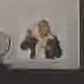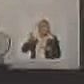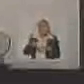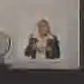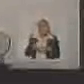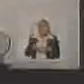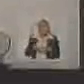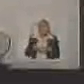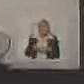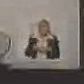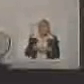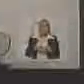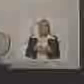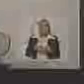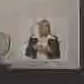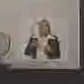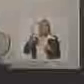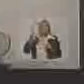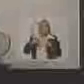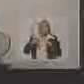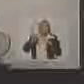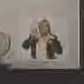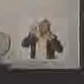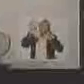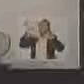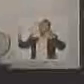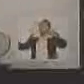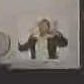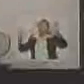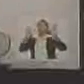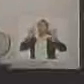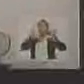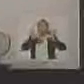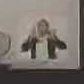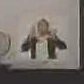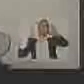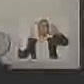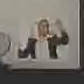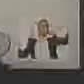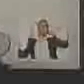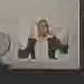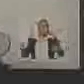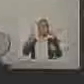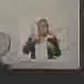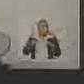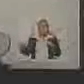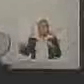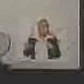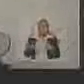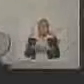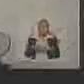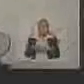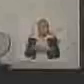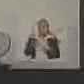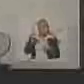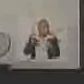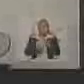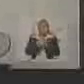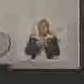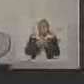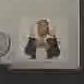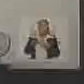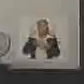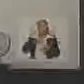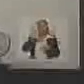zona oriente y poniente de la demarcación han causado muchos estragos. Uno de los problemas más importantes